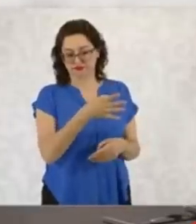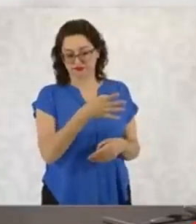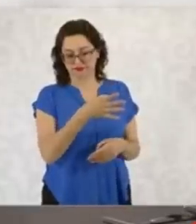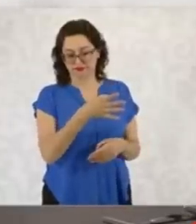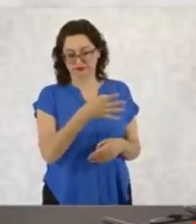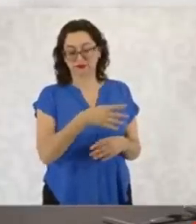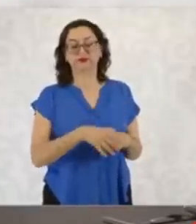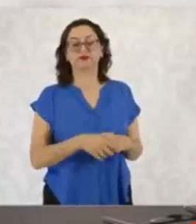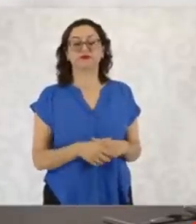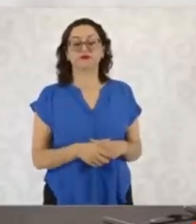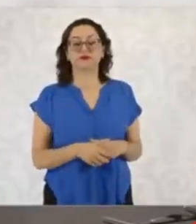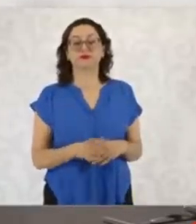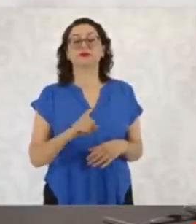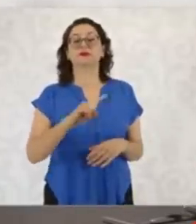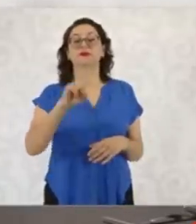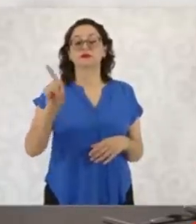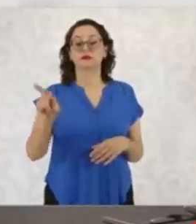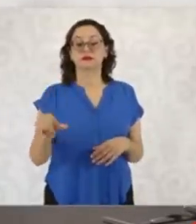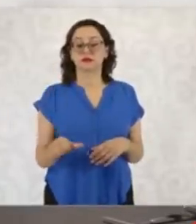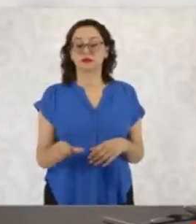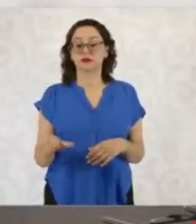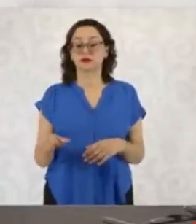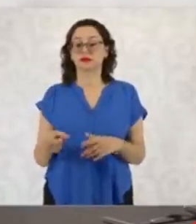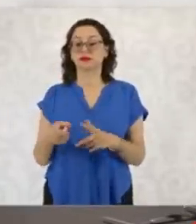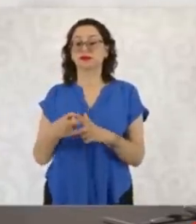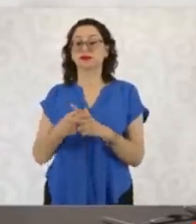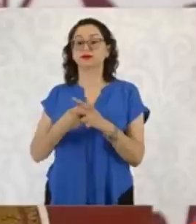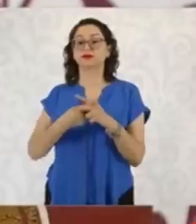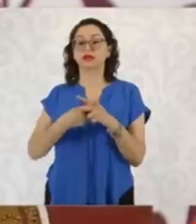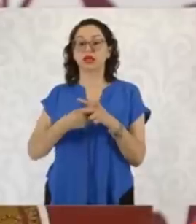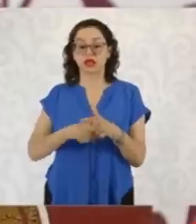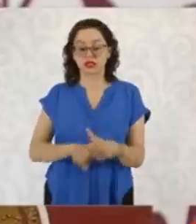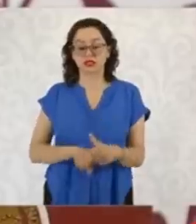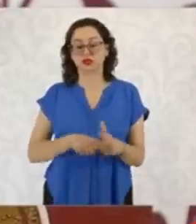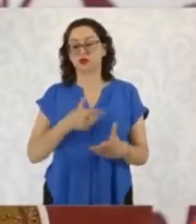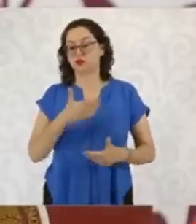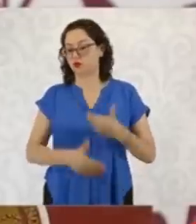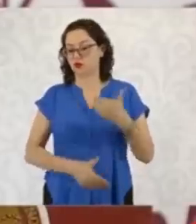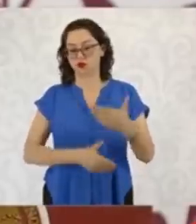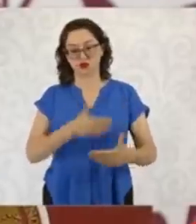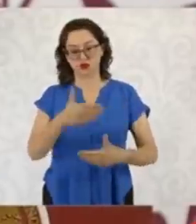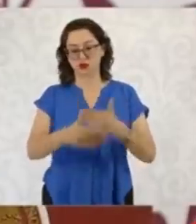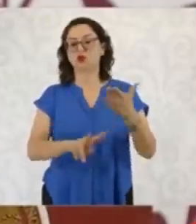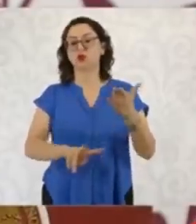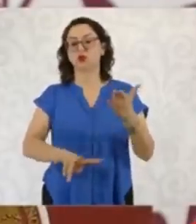Y se inició de manera normal el proceso. En la